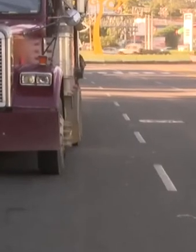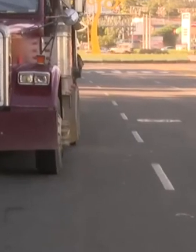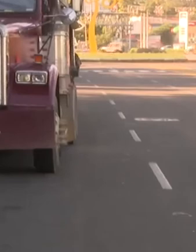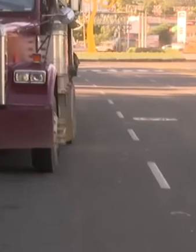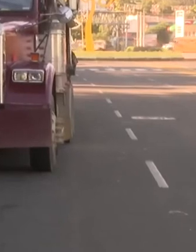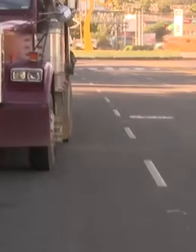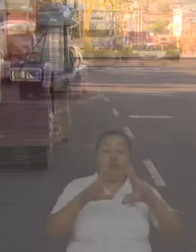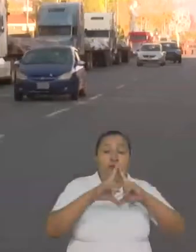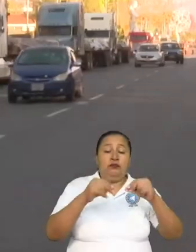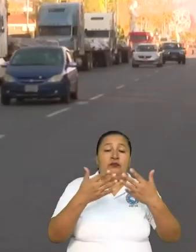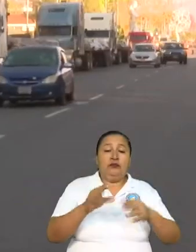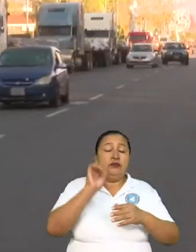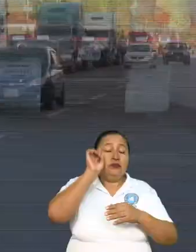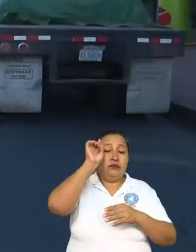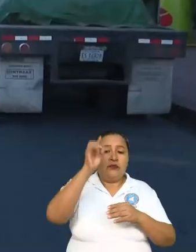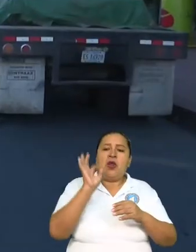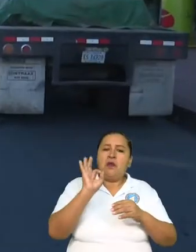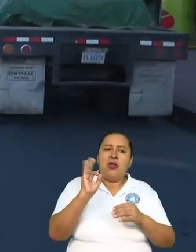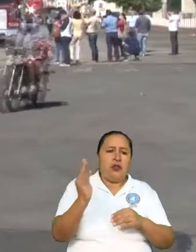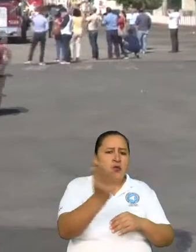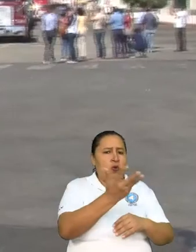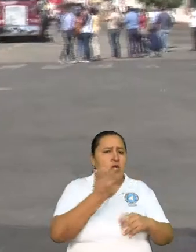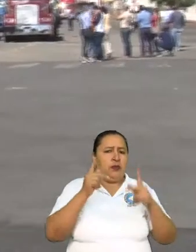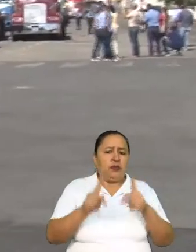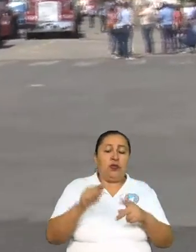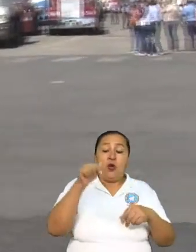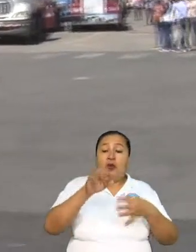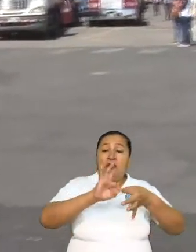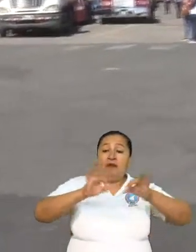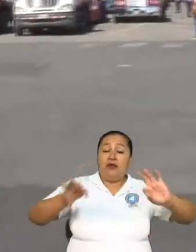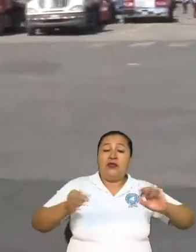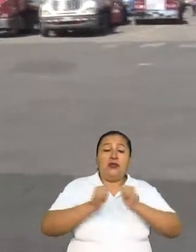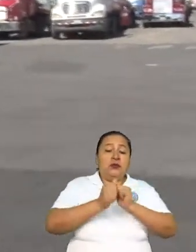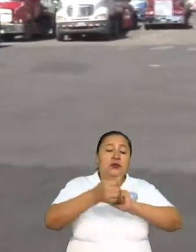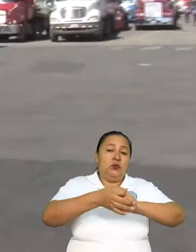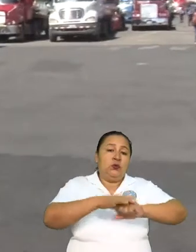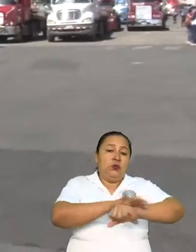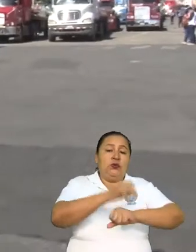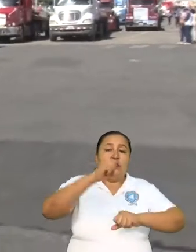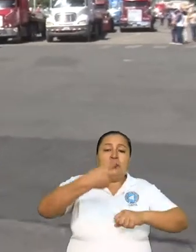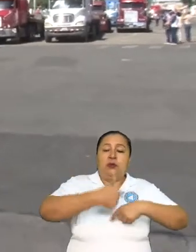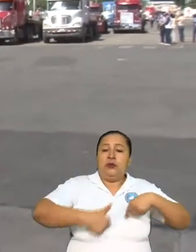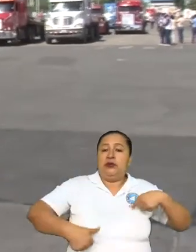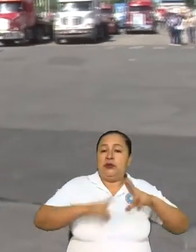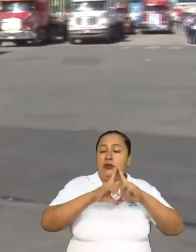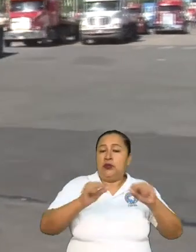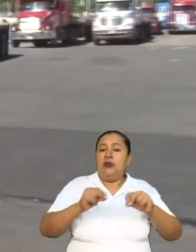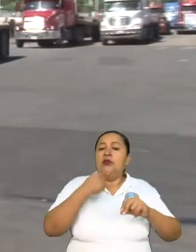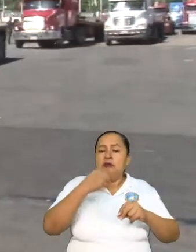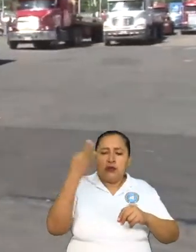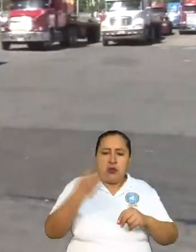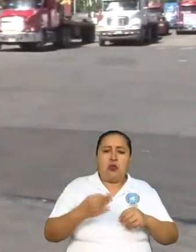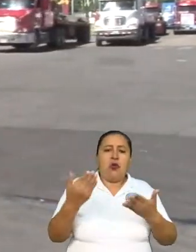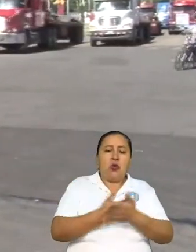En Nicaragua desarrollamos el bien común. Con estas palabras, la compañera Rosario Murillo, vicepresidenta de la República, ha confirmado